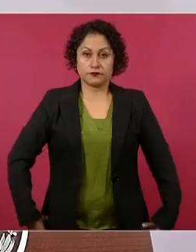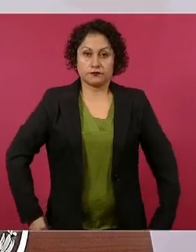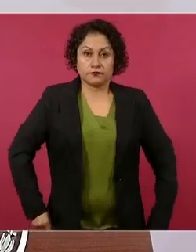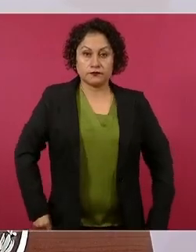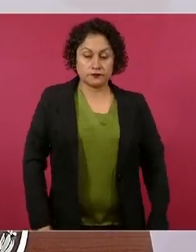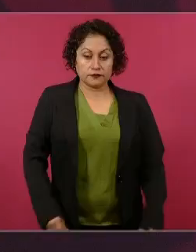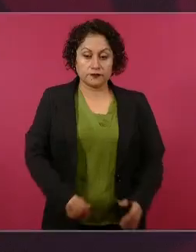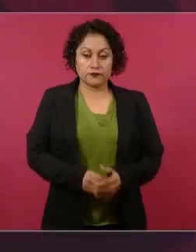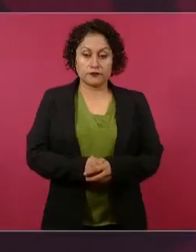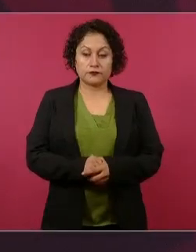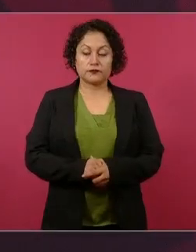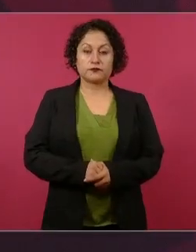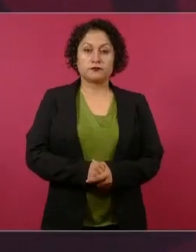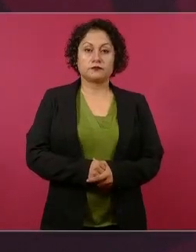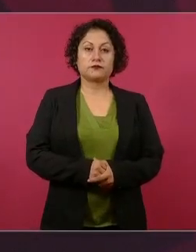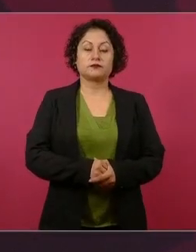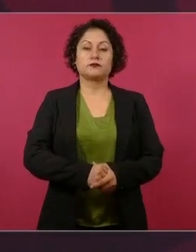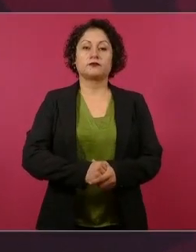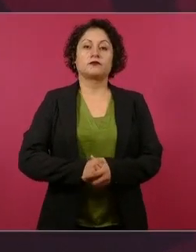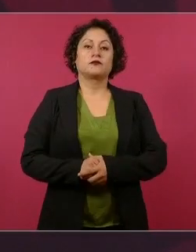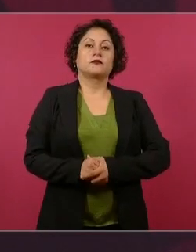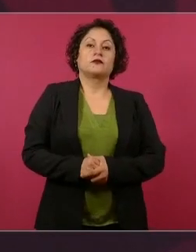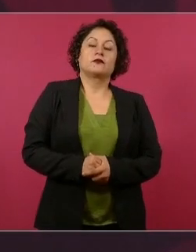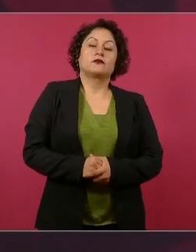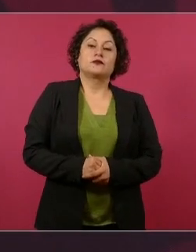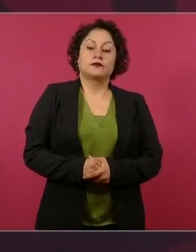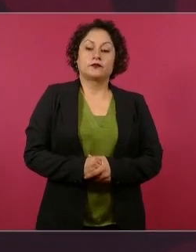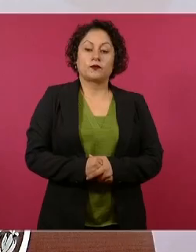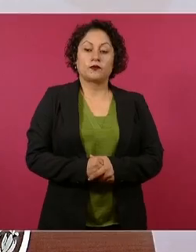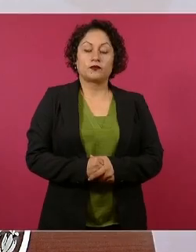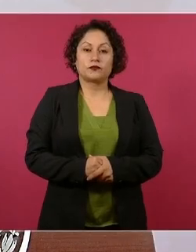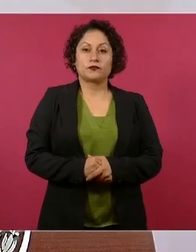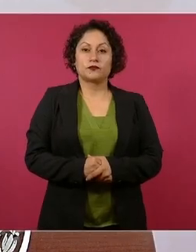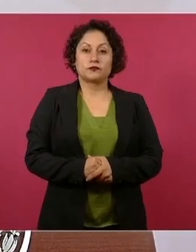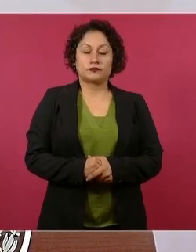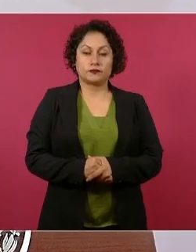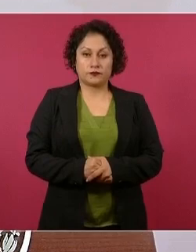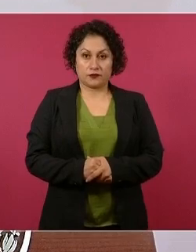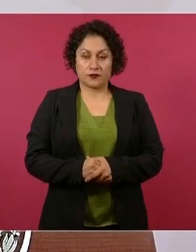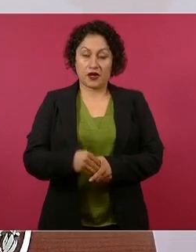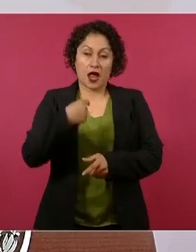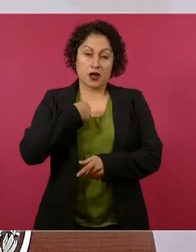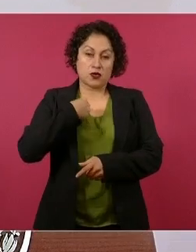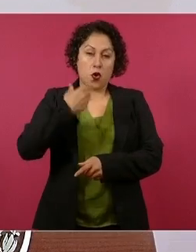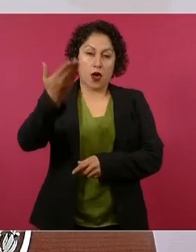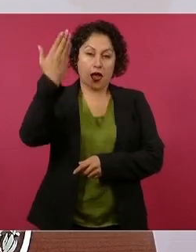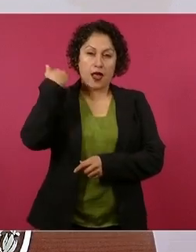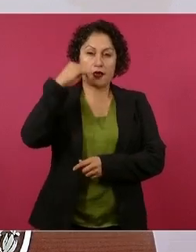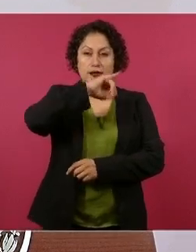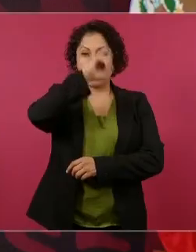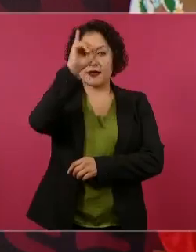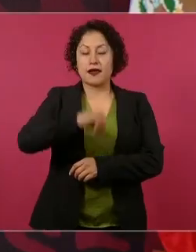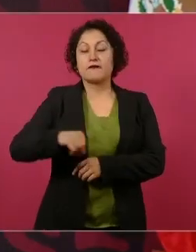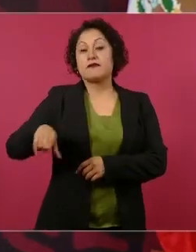Yo fui jefe de gobierno y había más incidencia delictiva, pues ya estaba,